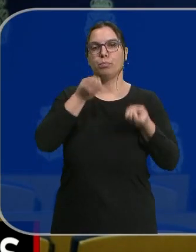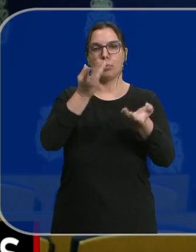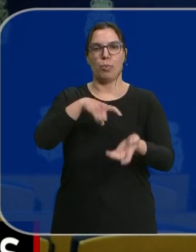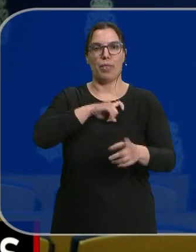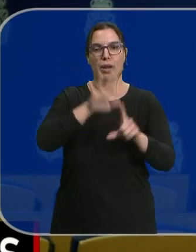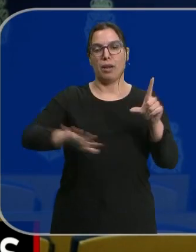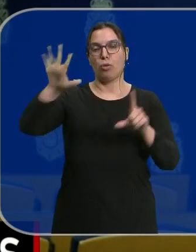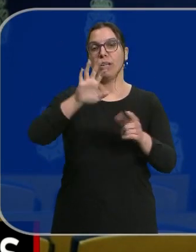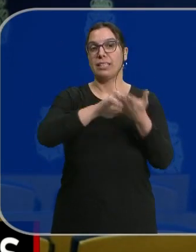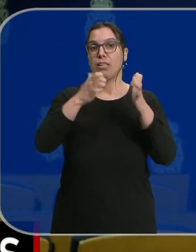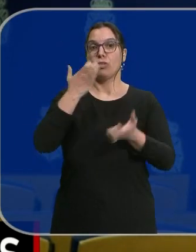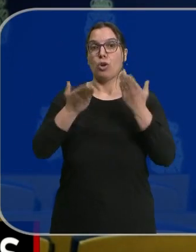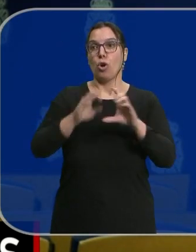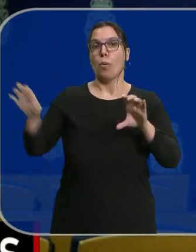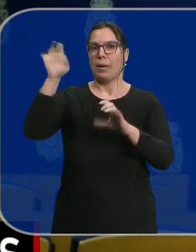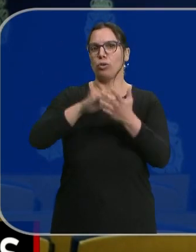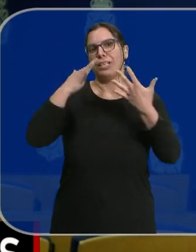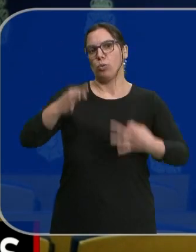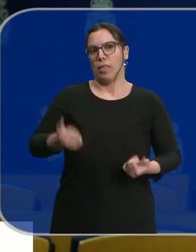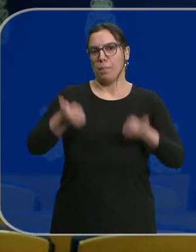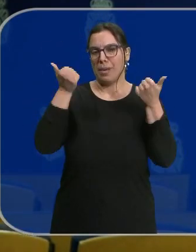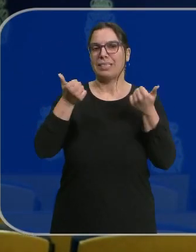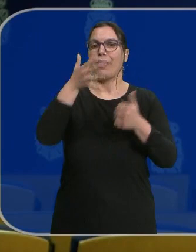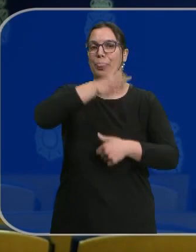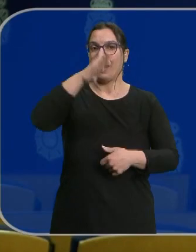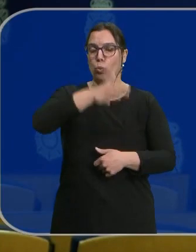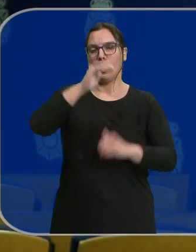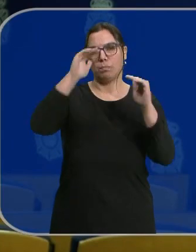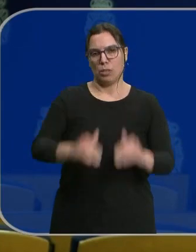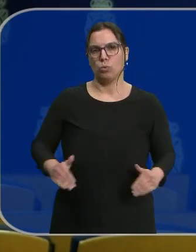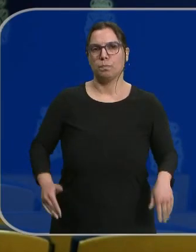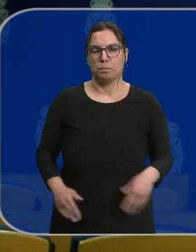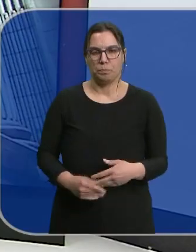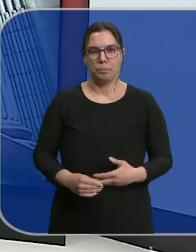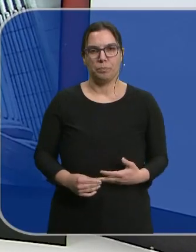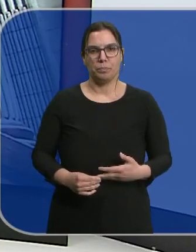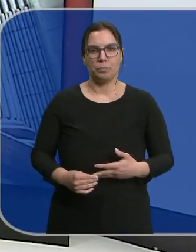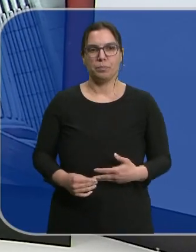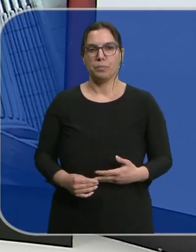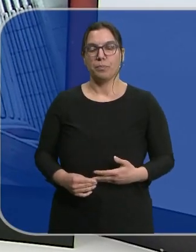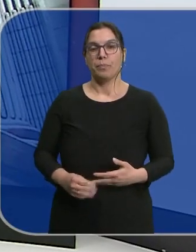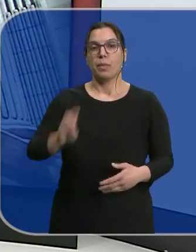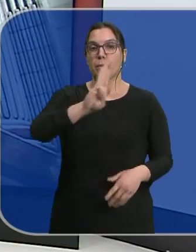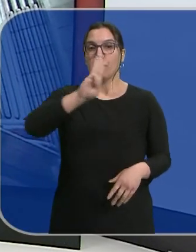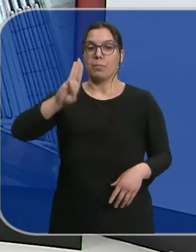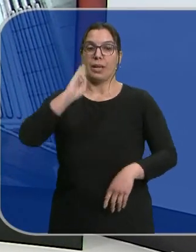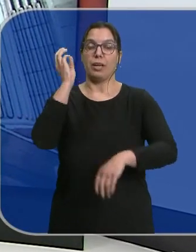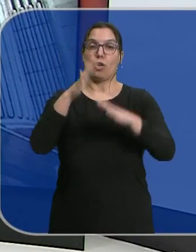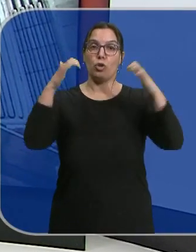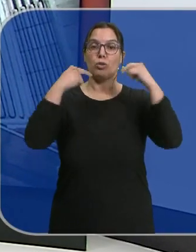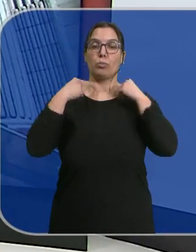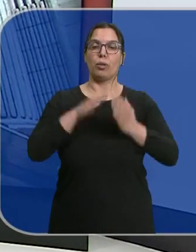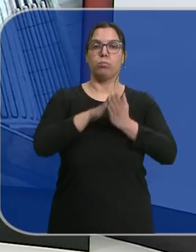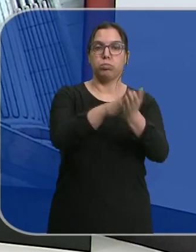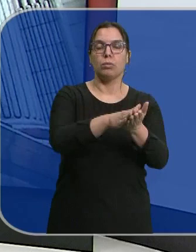y León se encuentra entre una de las comunidades autónomas más seguras y con menor número de denuncias registradas. El PP registra en el Congreso la comisión